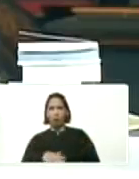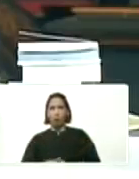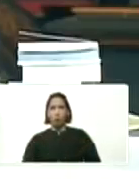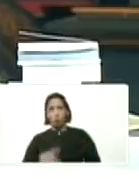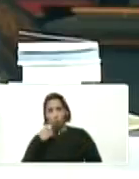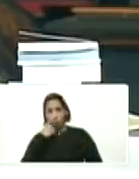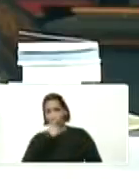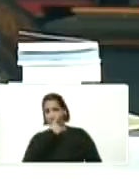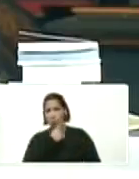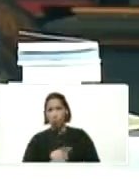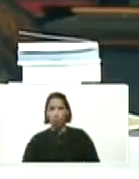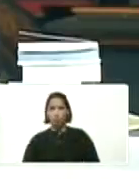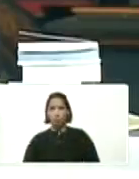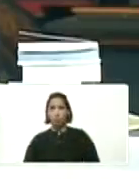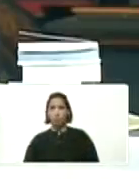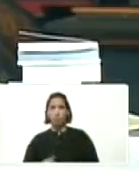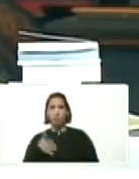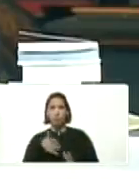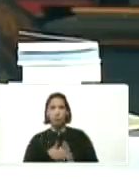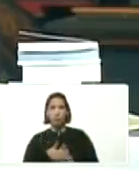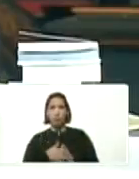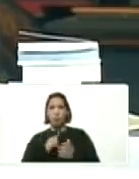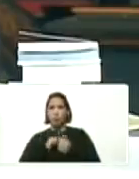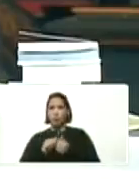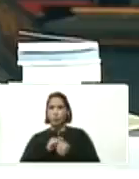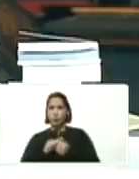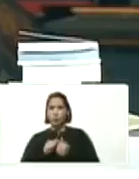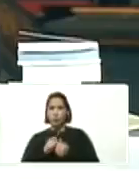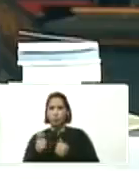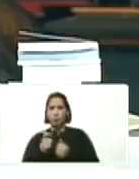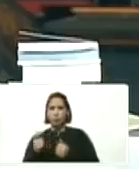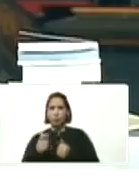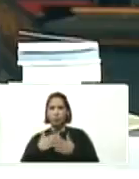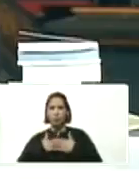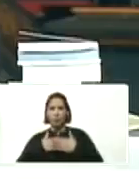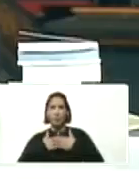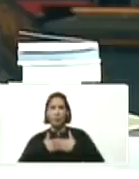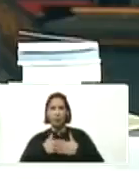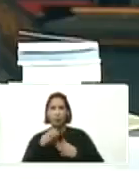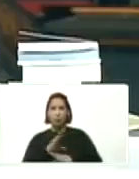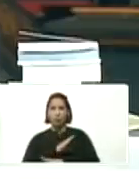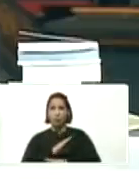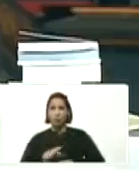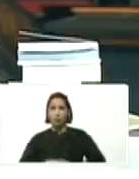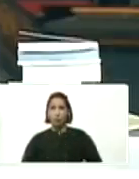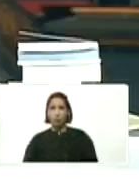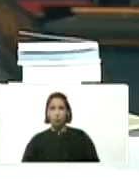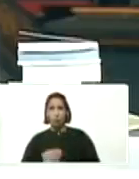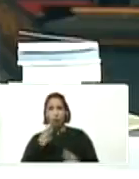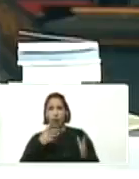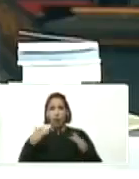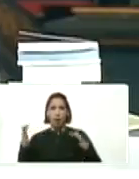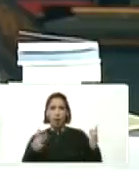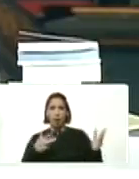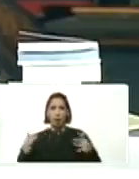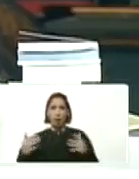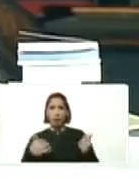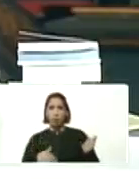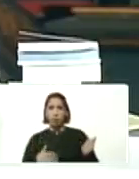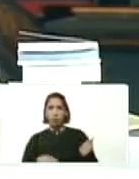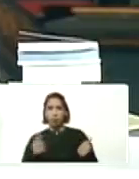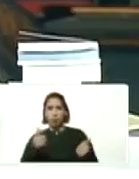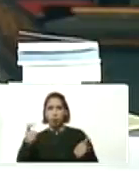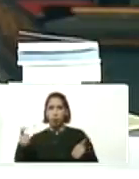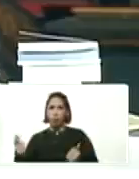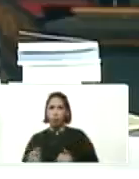ojos, don Queso buscando el rayo. Al pecho de un cantador, los aires de la bandola buscan